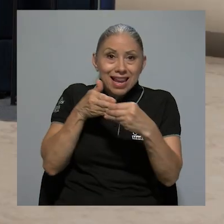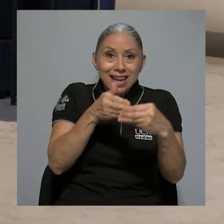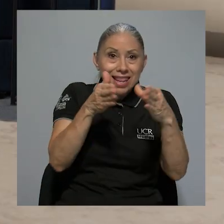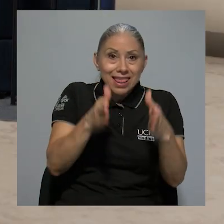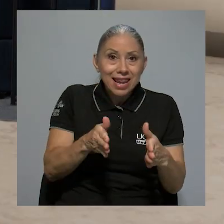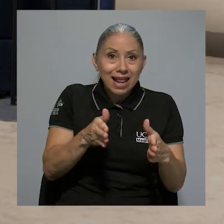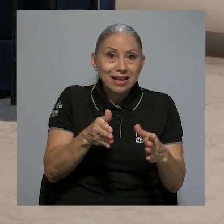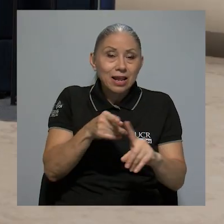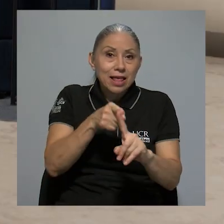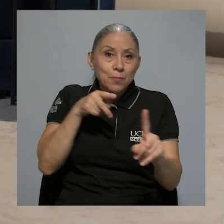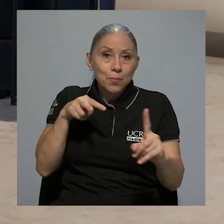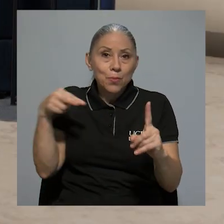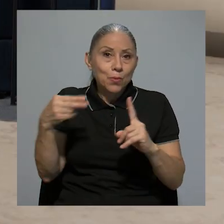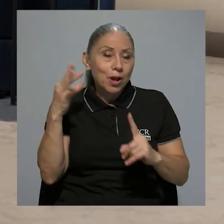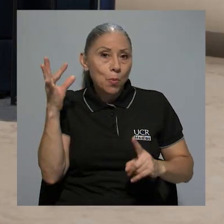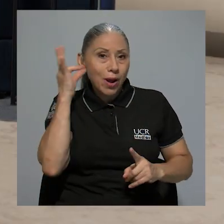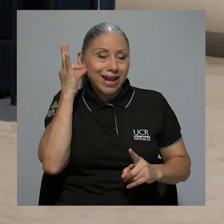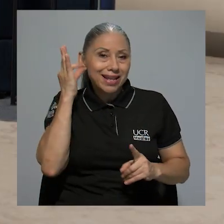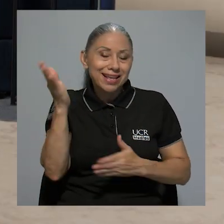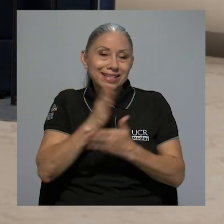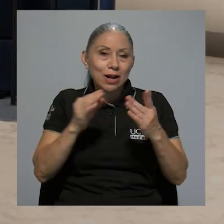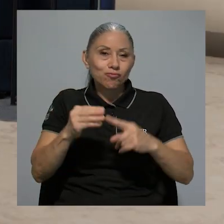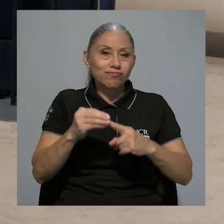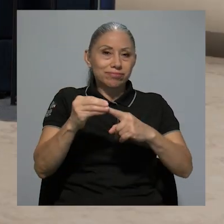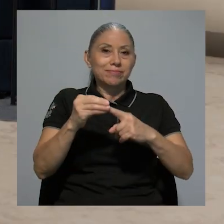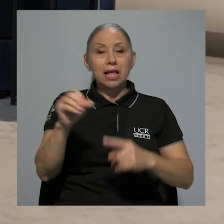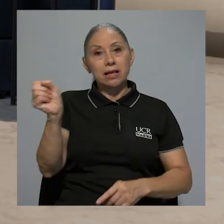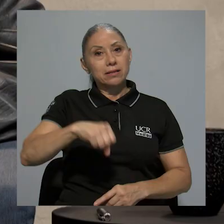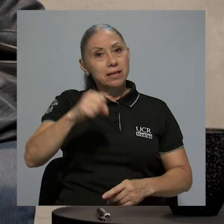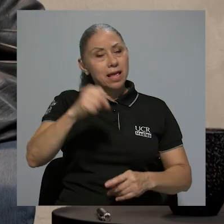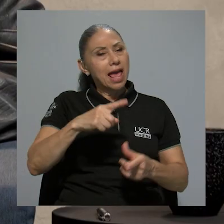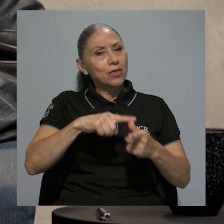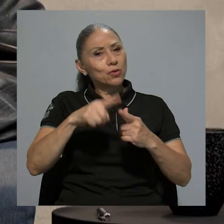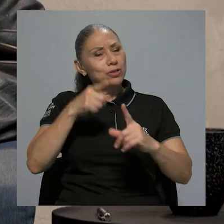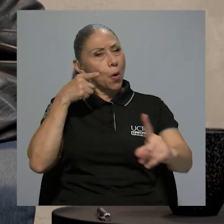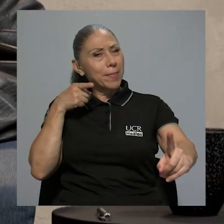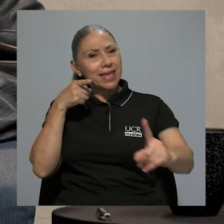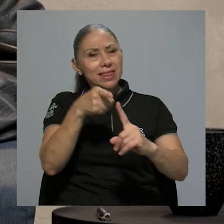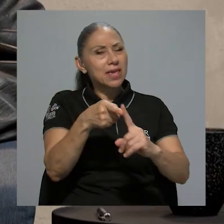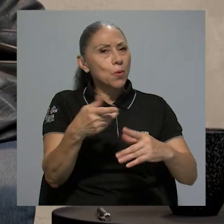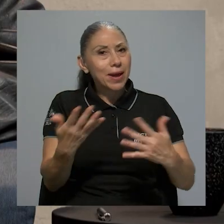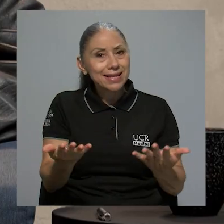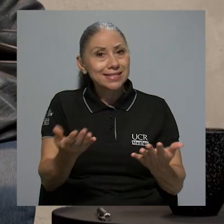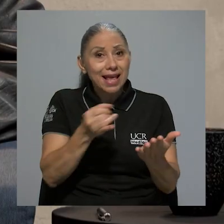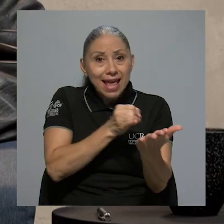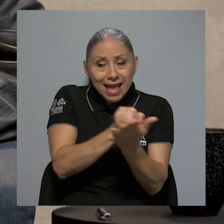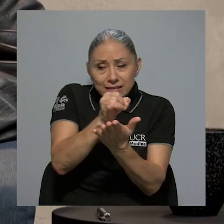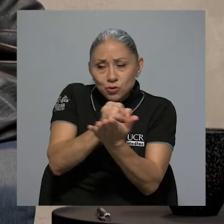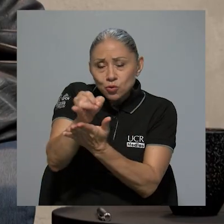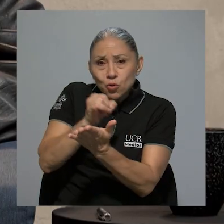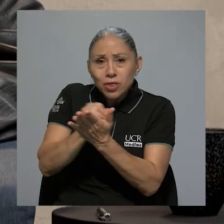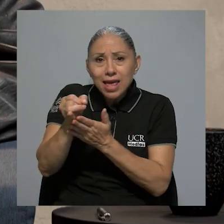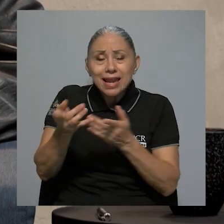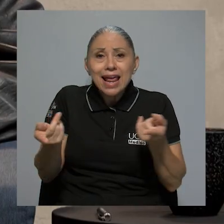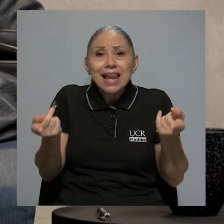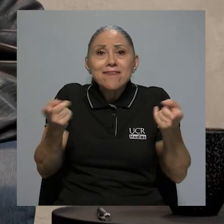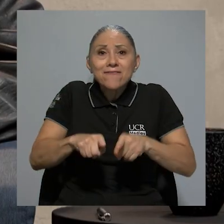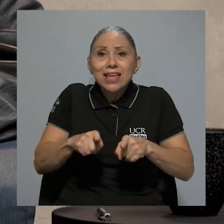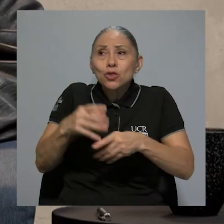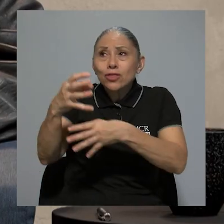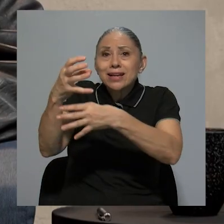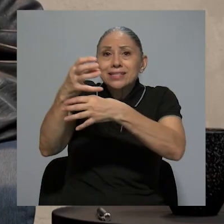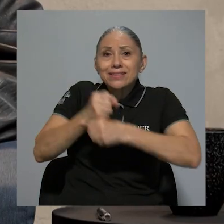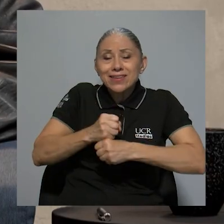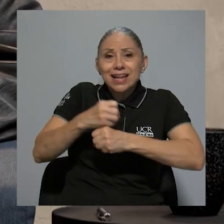es esencial, ¿verdad? Claro, claro. Entonces, el objetivo, Andrea, es estudiar el efecto de la exposición